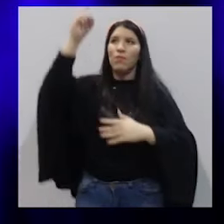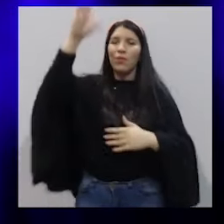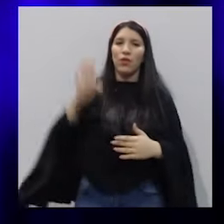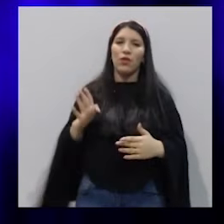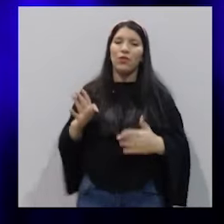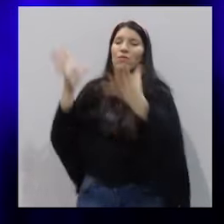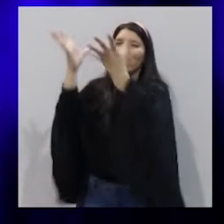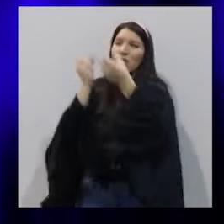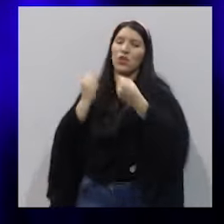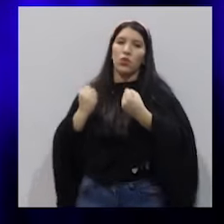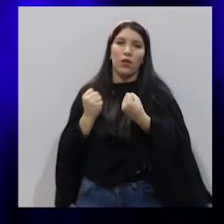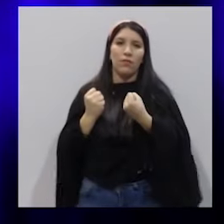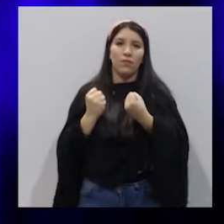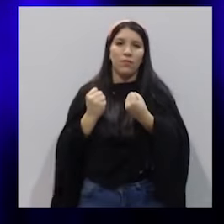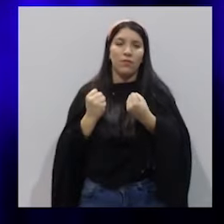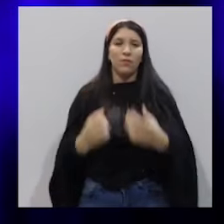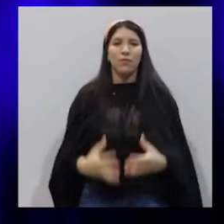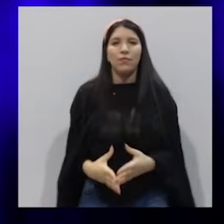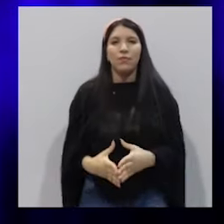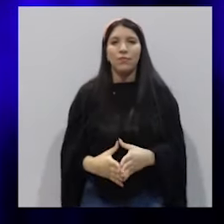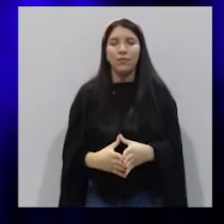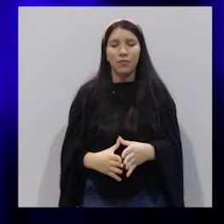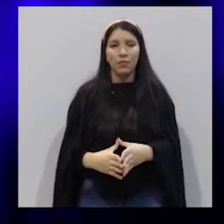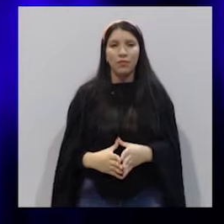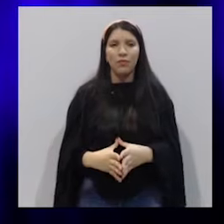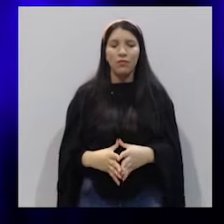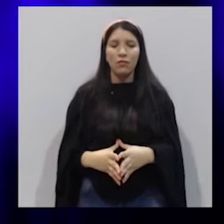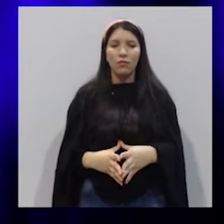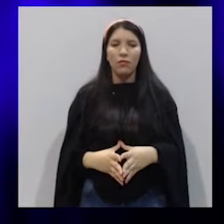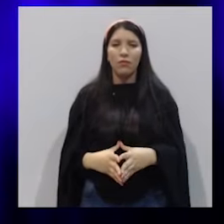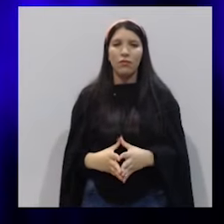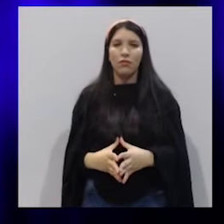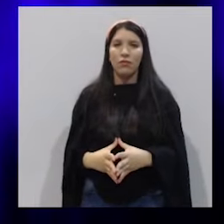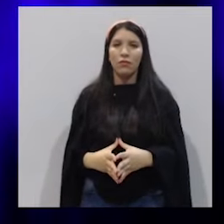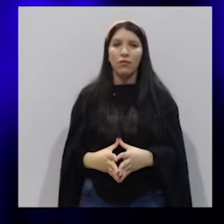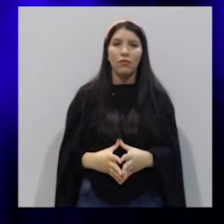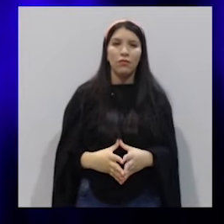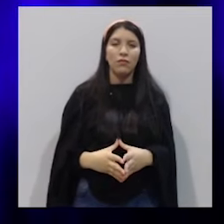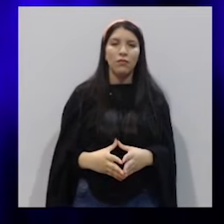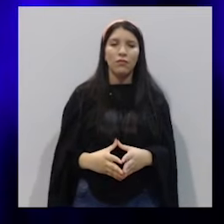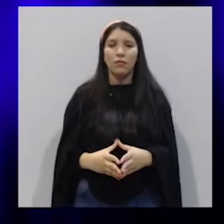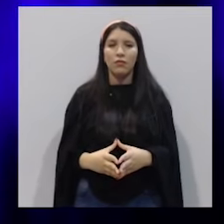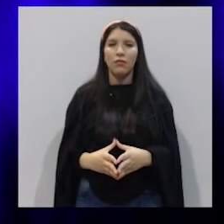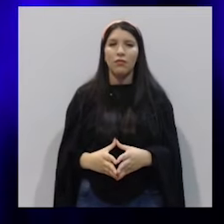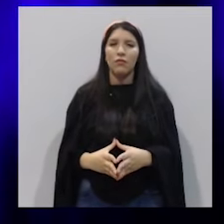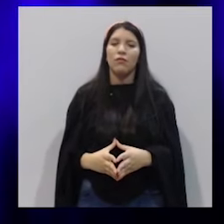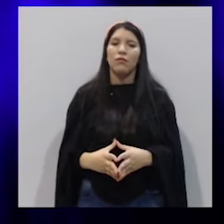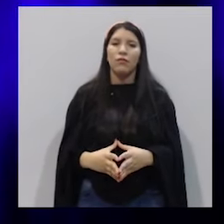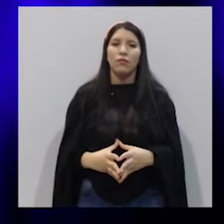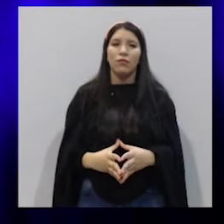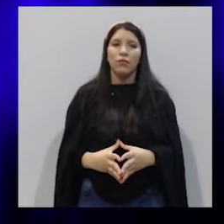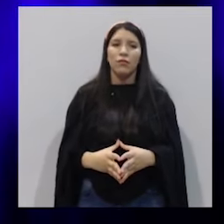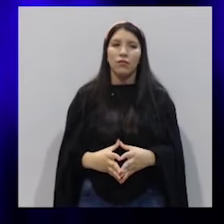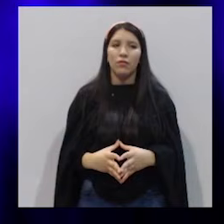la iglesia en corinto fue una iglesia que necesitó ser orientada por la palabra